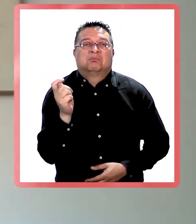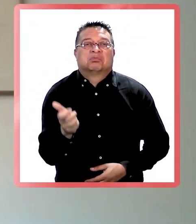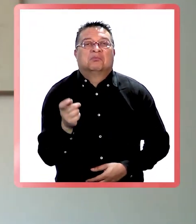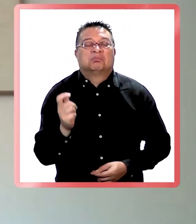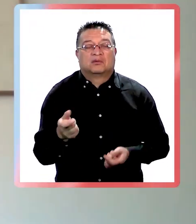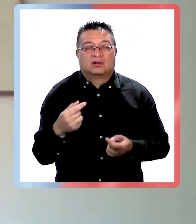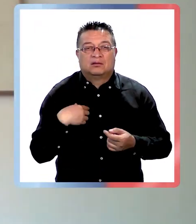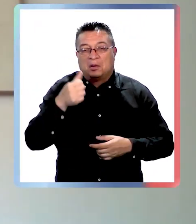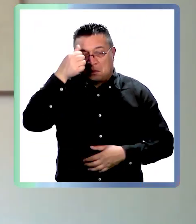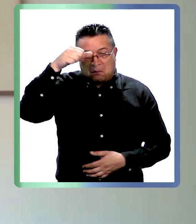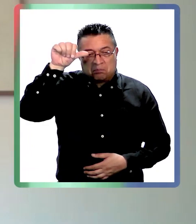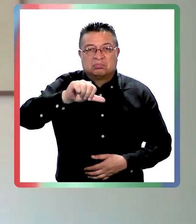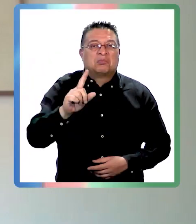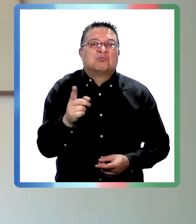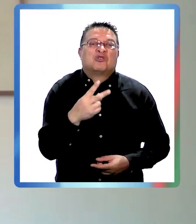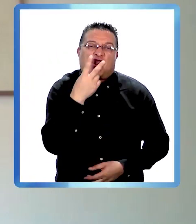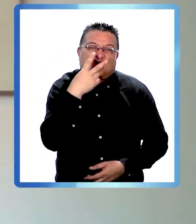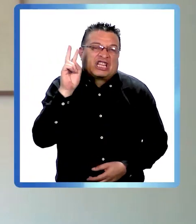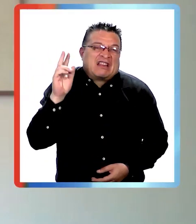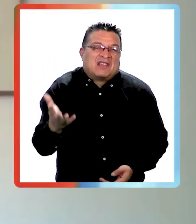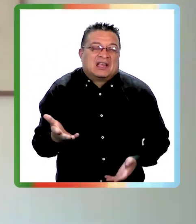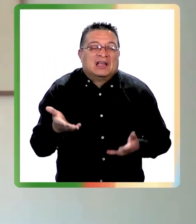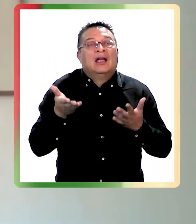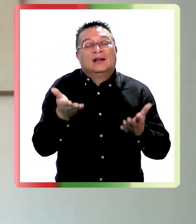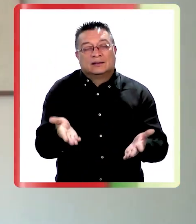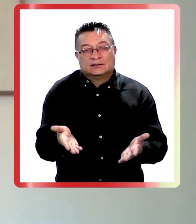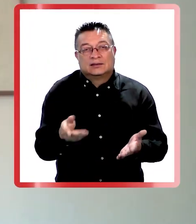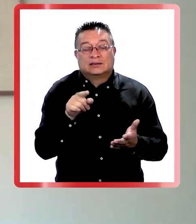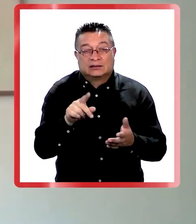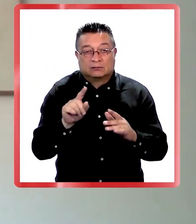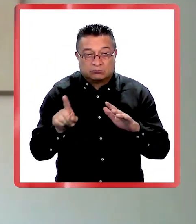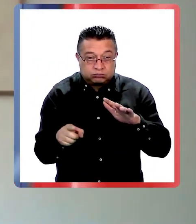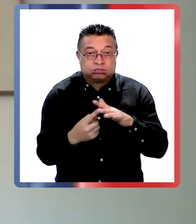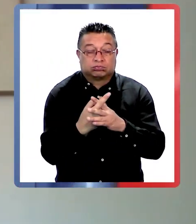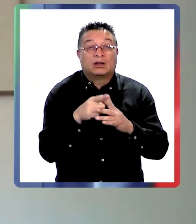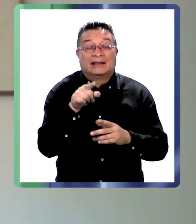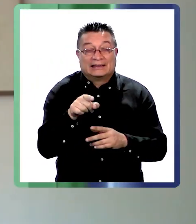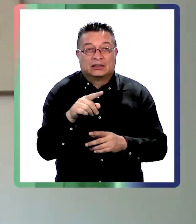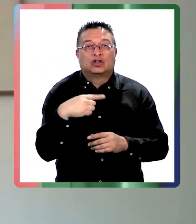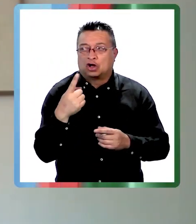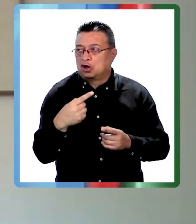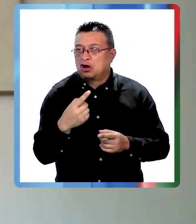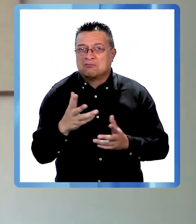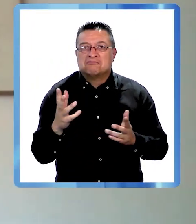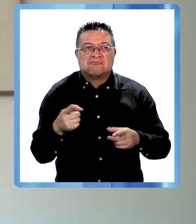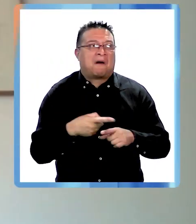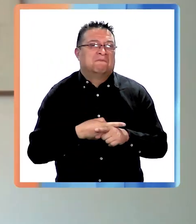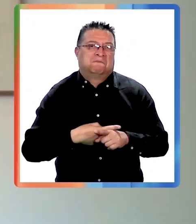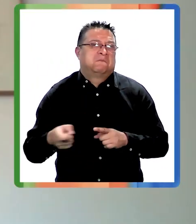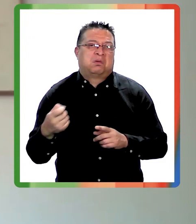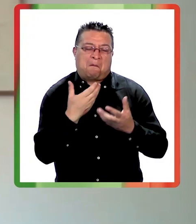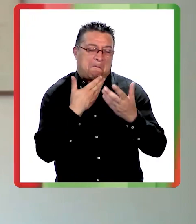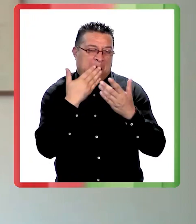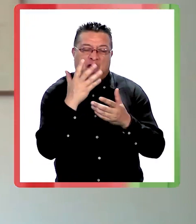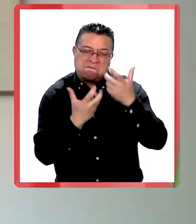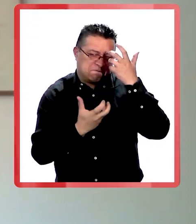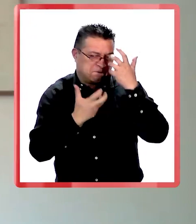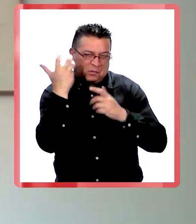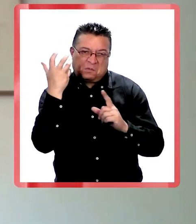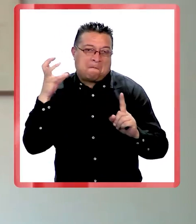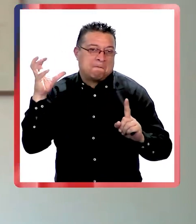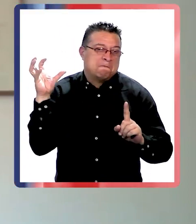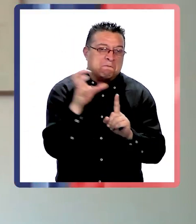son efectivas, y es en ese contexto donde emerge la posibilidad de linchamiento, ¿ya? Cuando la